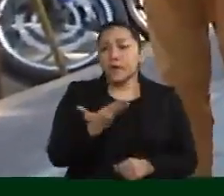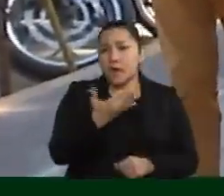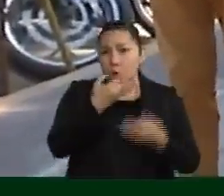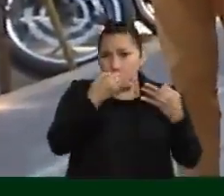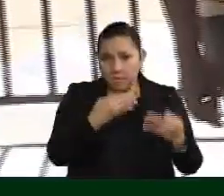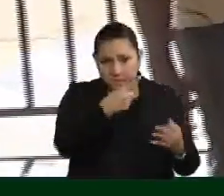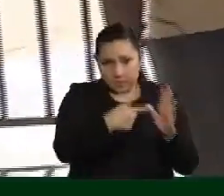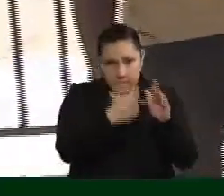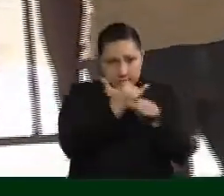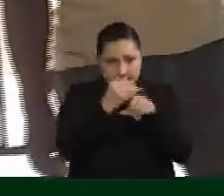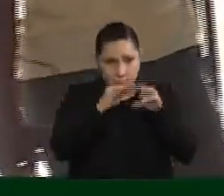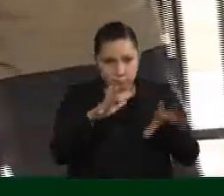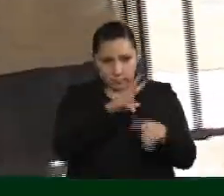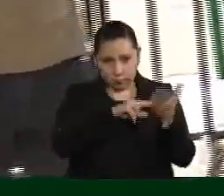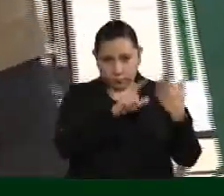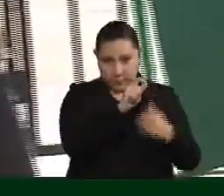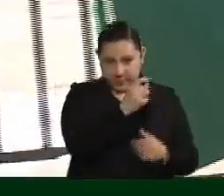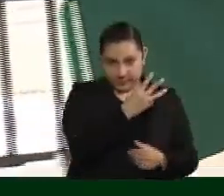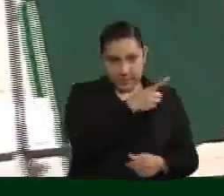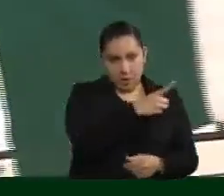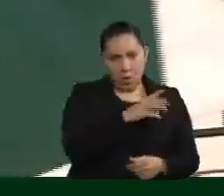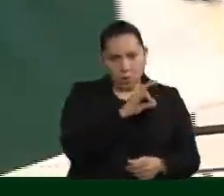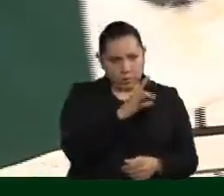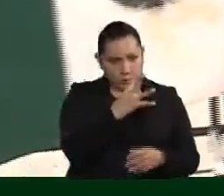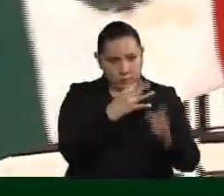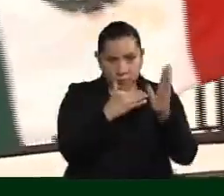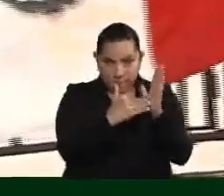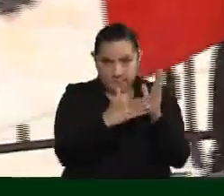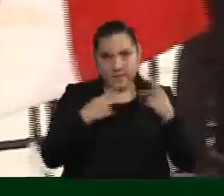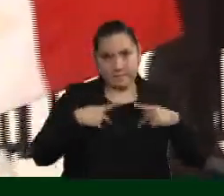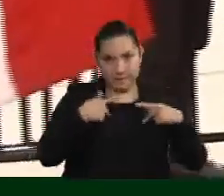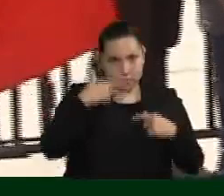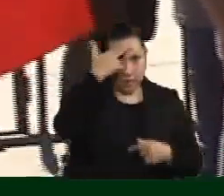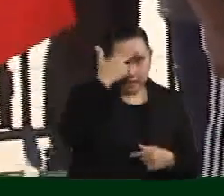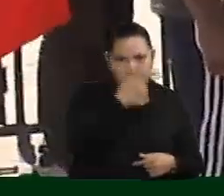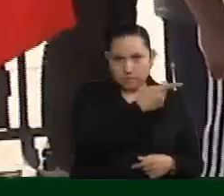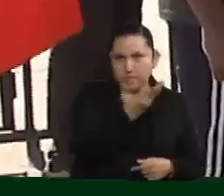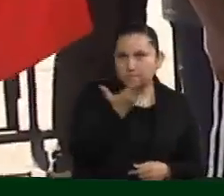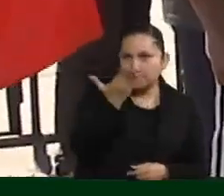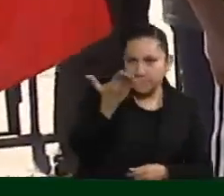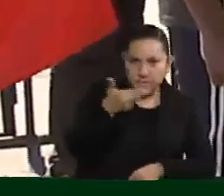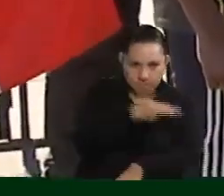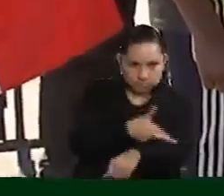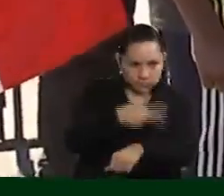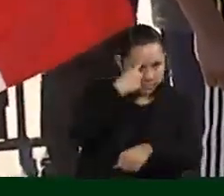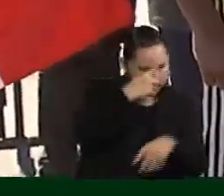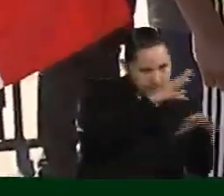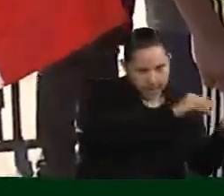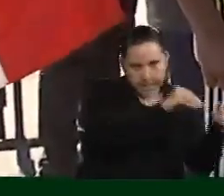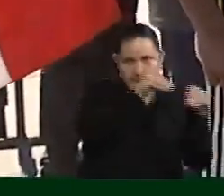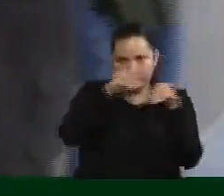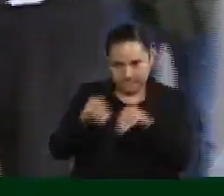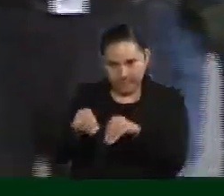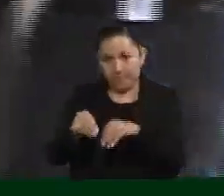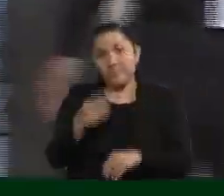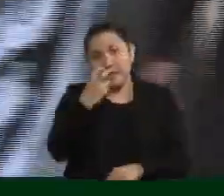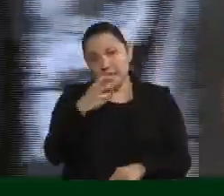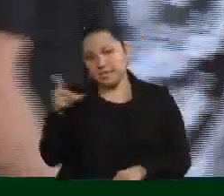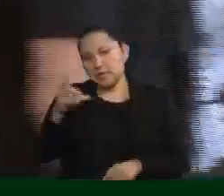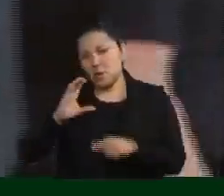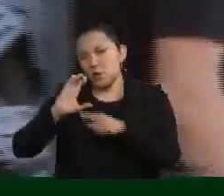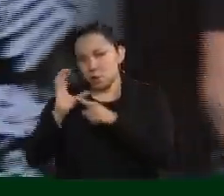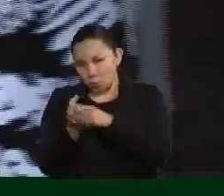de 44,000 haitianos solicitaron refugio. En ese contexto, Wilmer Metelus, presidente del Comité Ciudadano en Defensa de